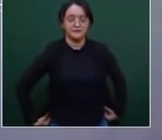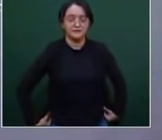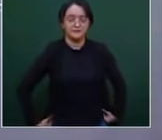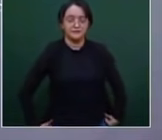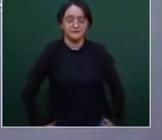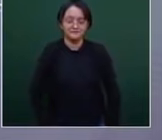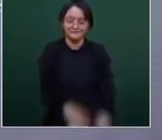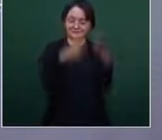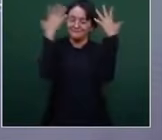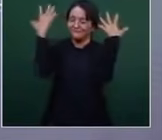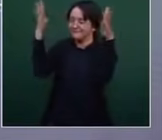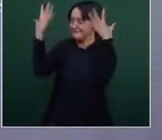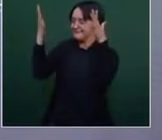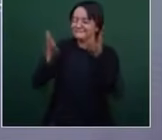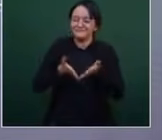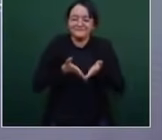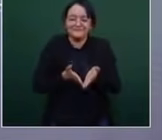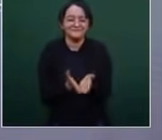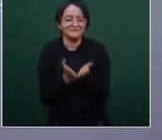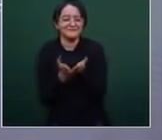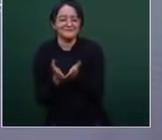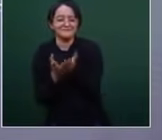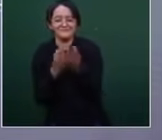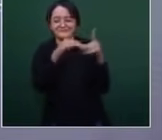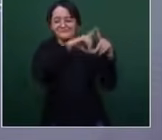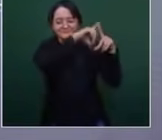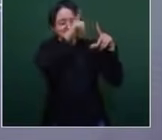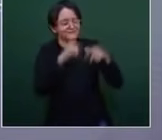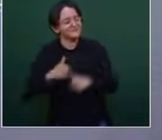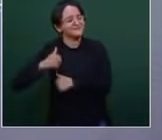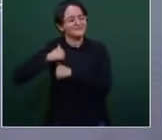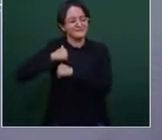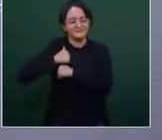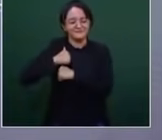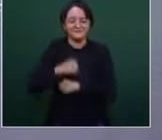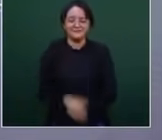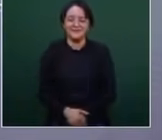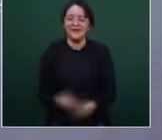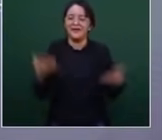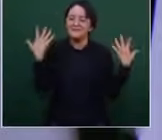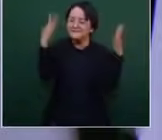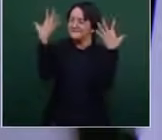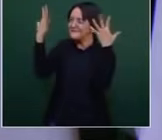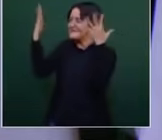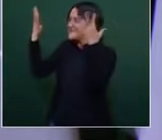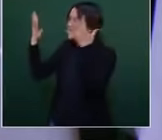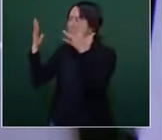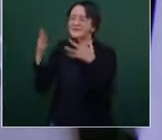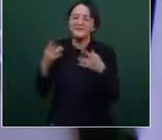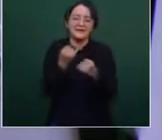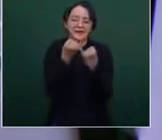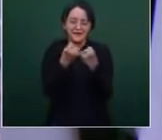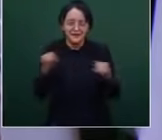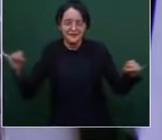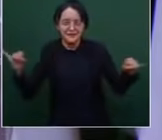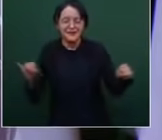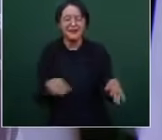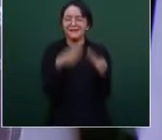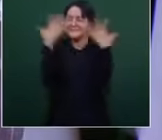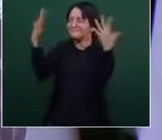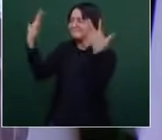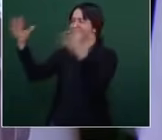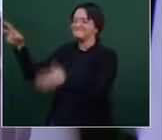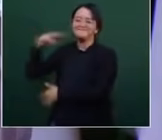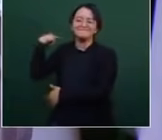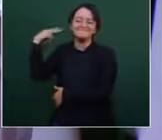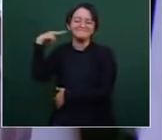¡Que viva la Armada de México! ¡Viva! ¡Que viva la independencia! ¡Viva! ¡Que viva